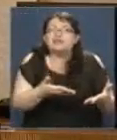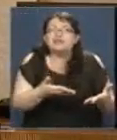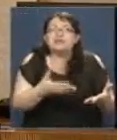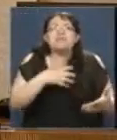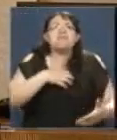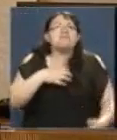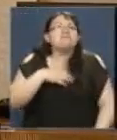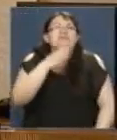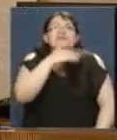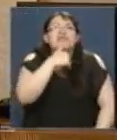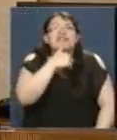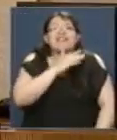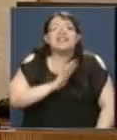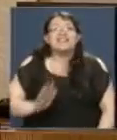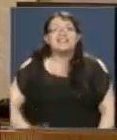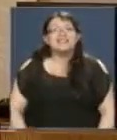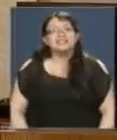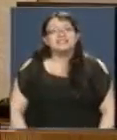miedo.